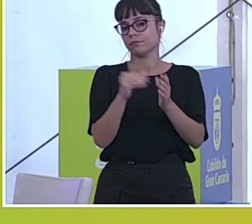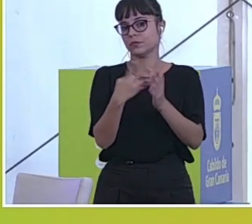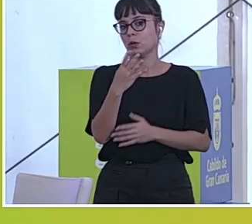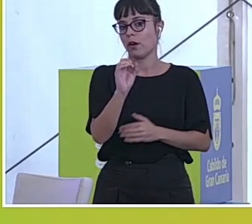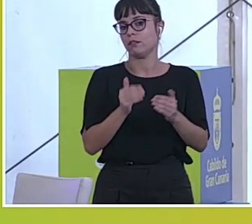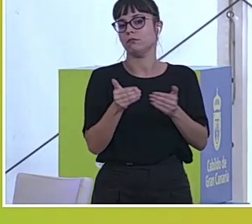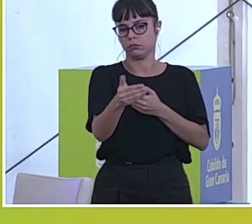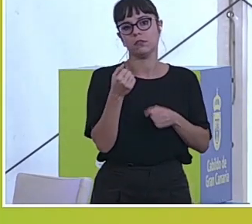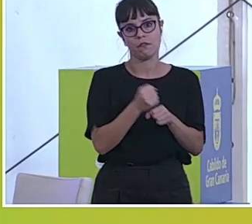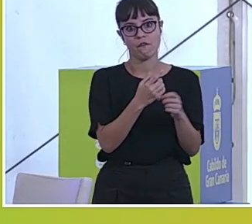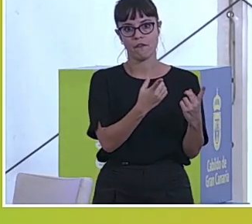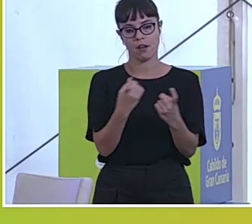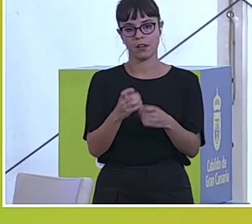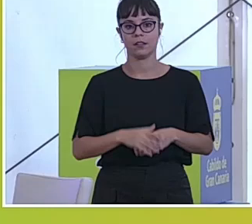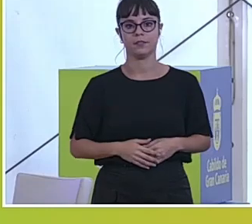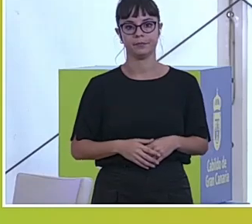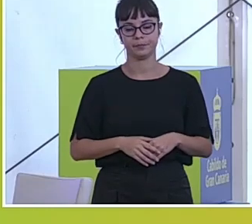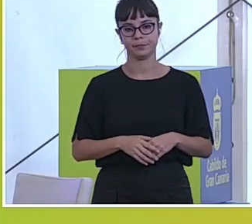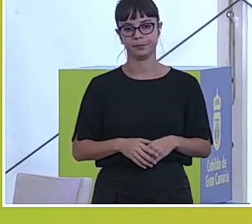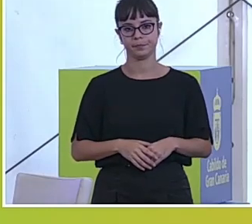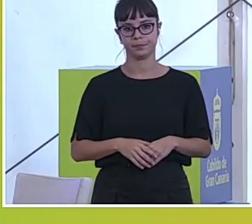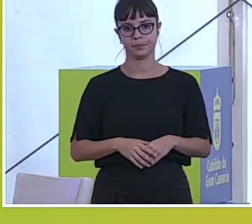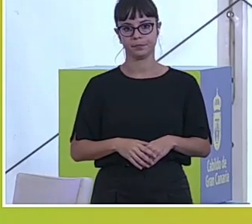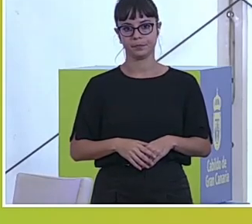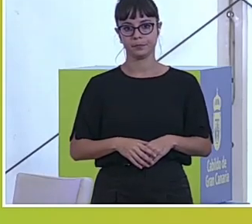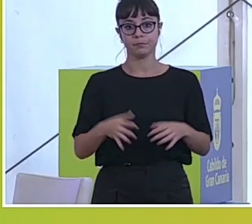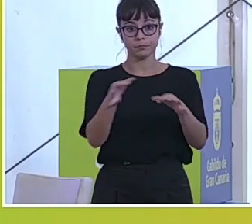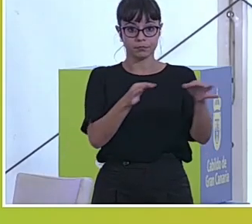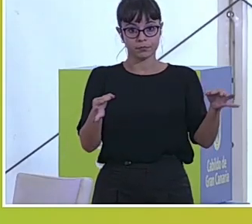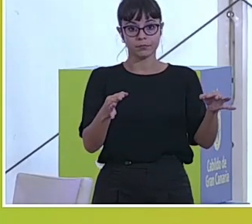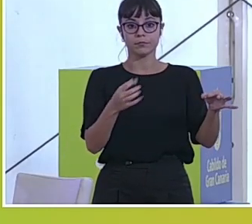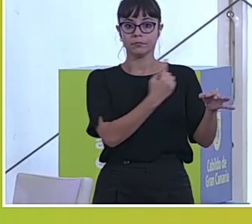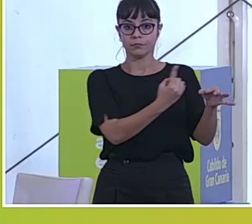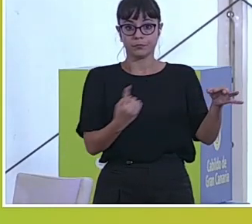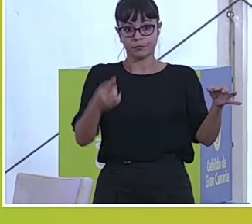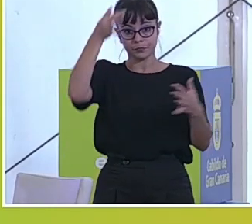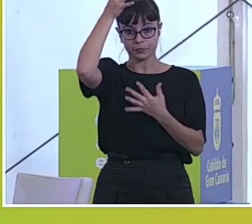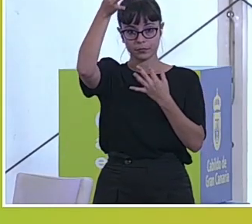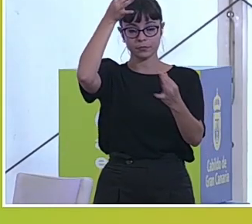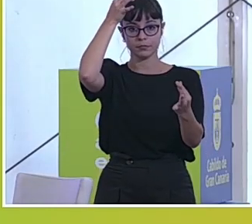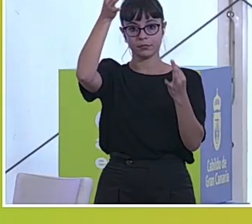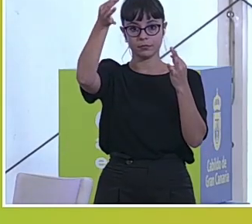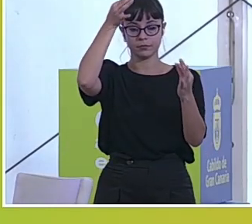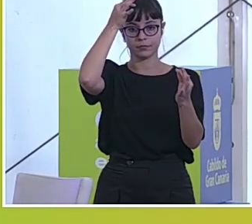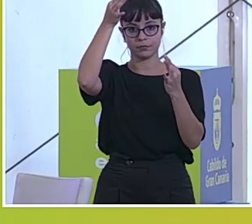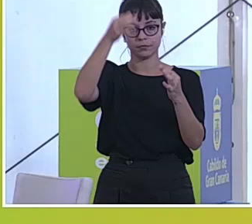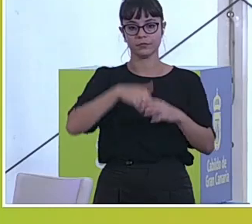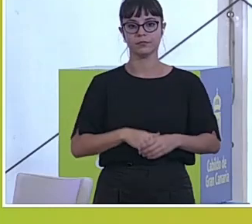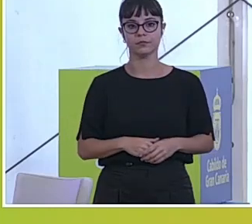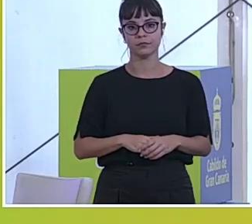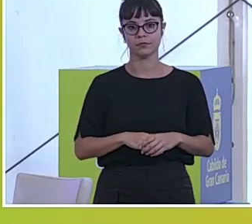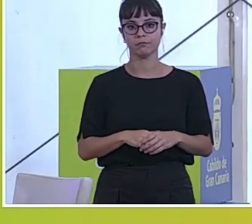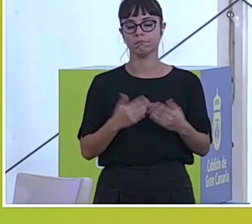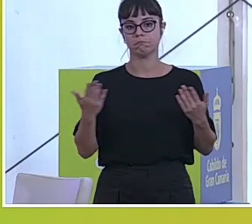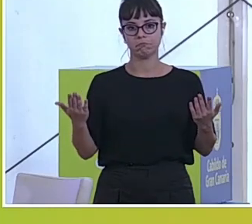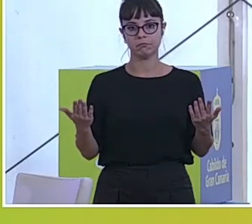¿vale? Aquí están las cifras por cada uno de las islas, de cómo quedaba repartida en esa planificación. Y bueno, simplemente